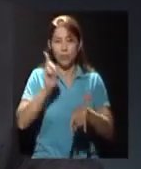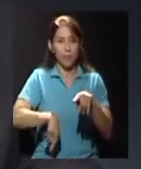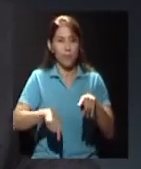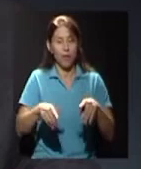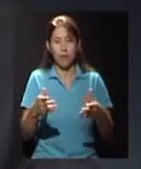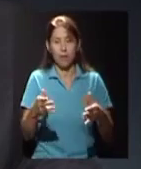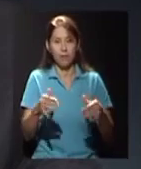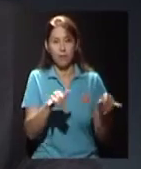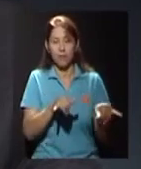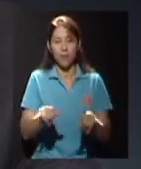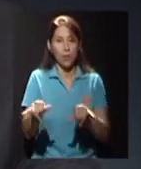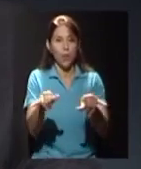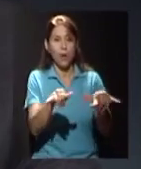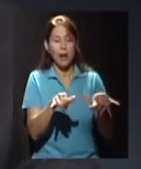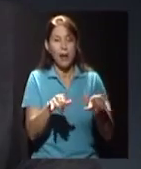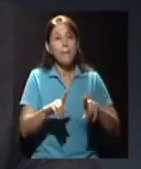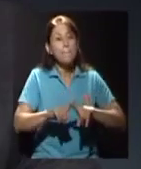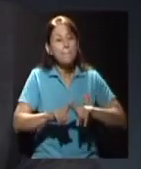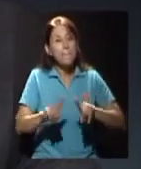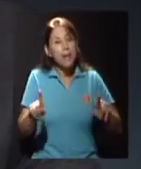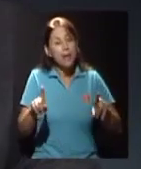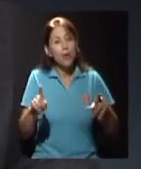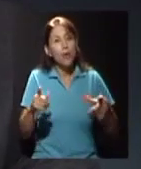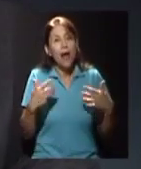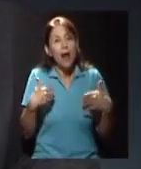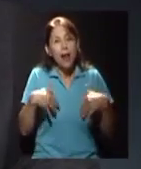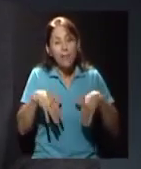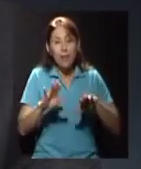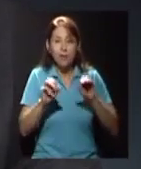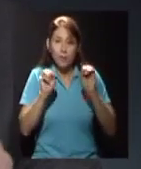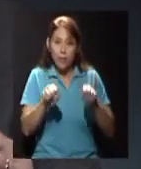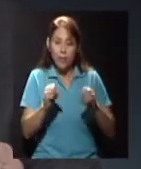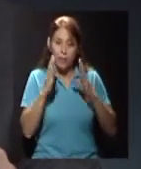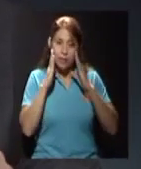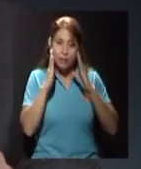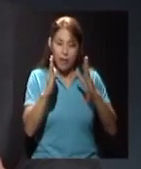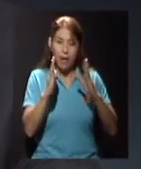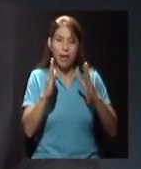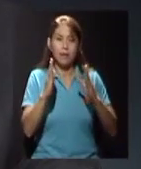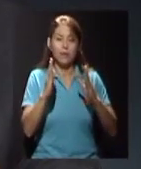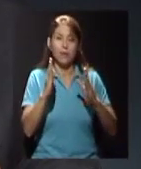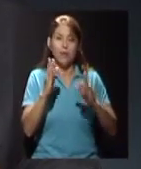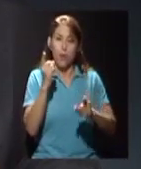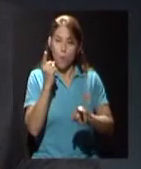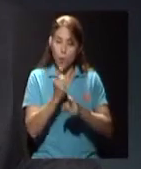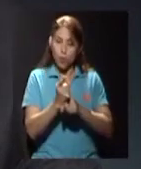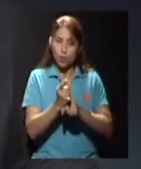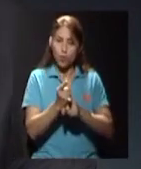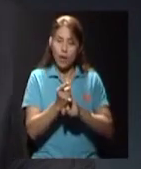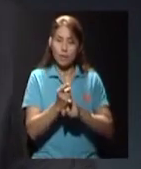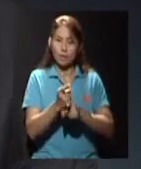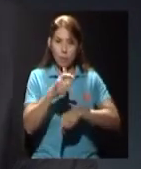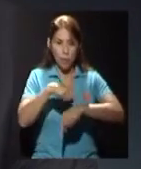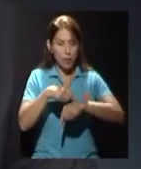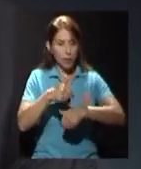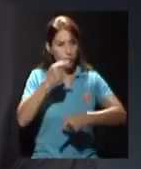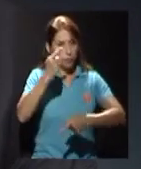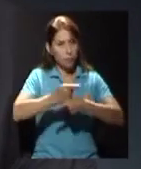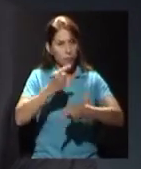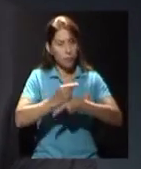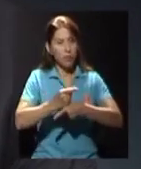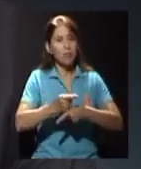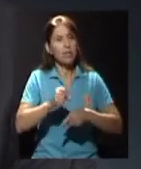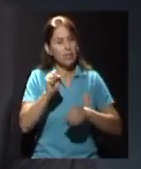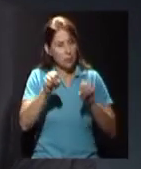por igual pero al menos una atención oportuna si se le puede llegar a ofrecer a una